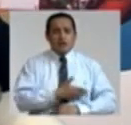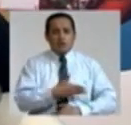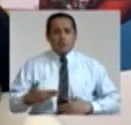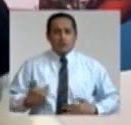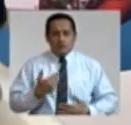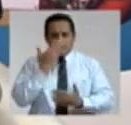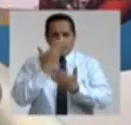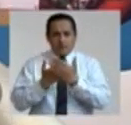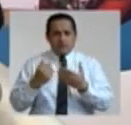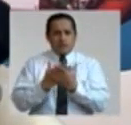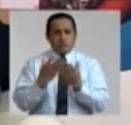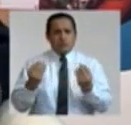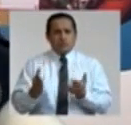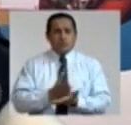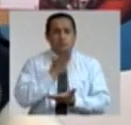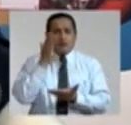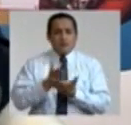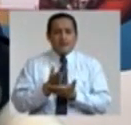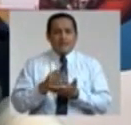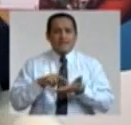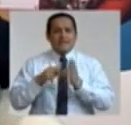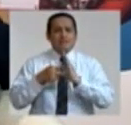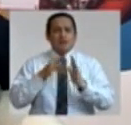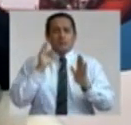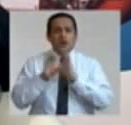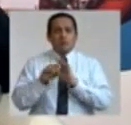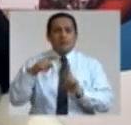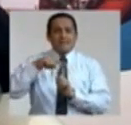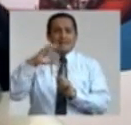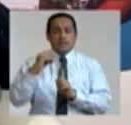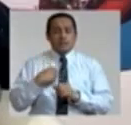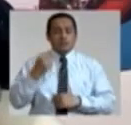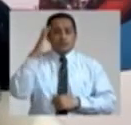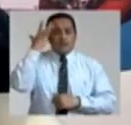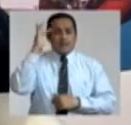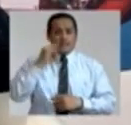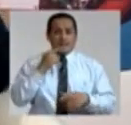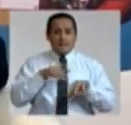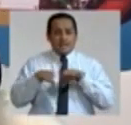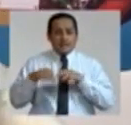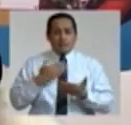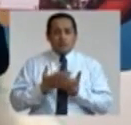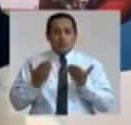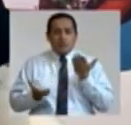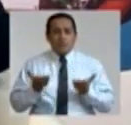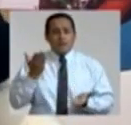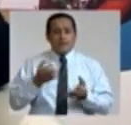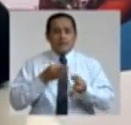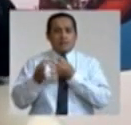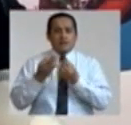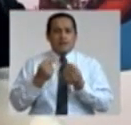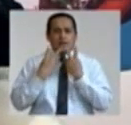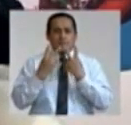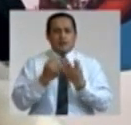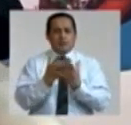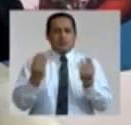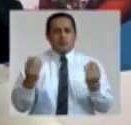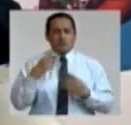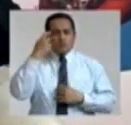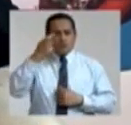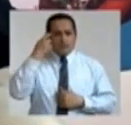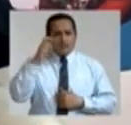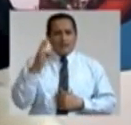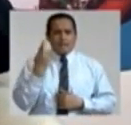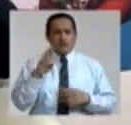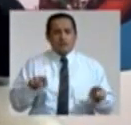tiene el Estado frente a este tipo de internos, y lo que hace el tribunal muy inteligentemente es sopesar y dice, ante la dureza